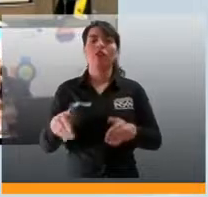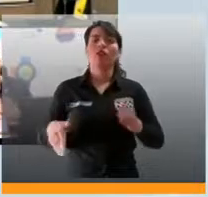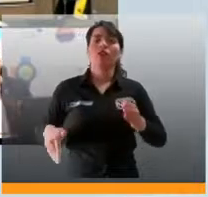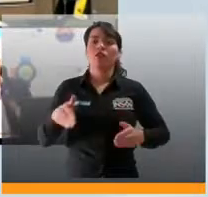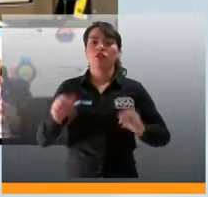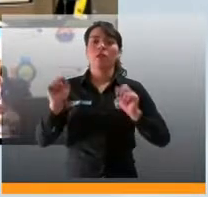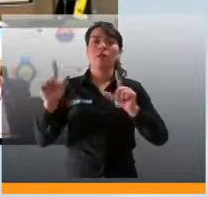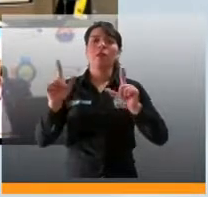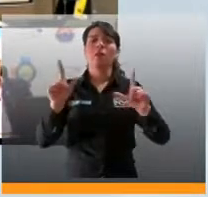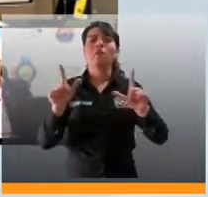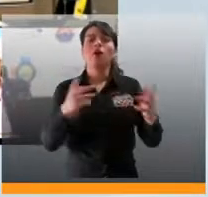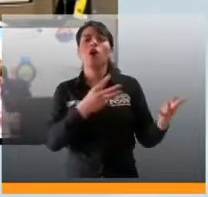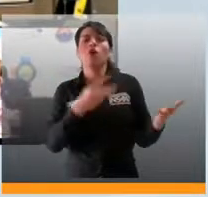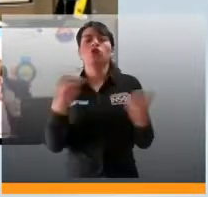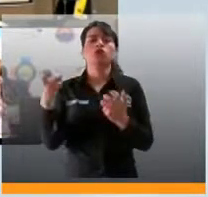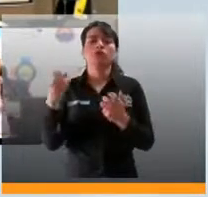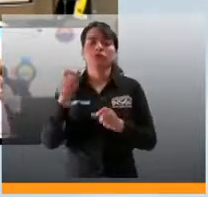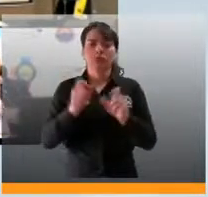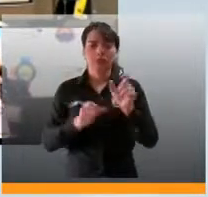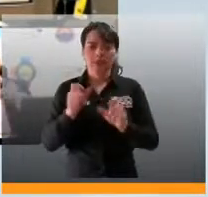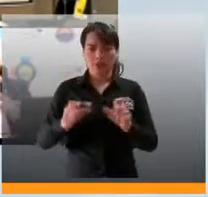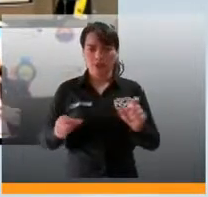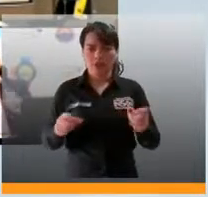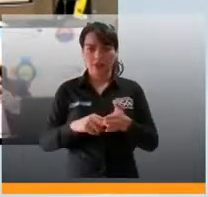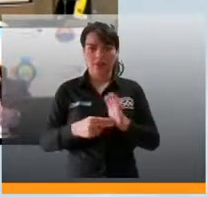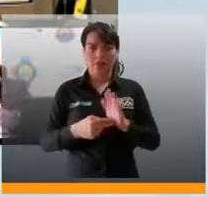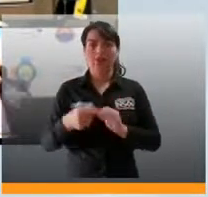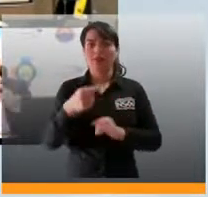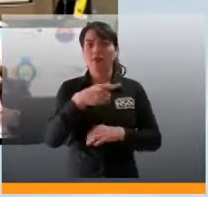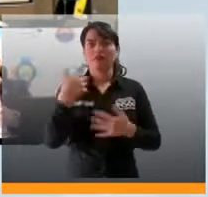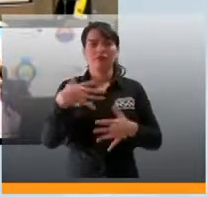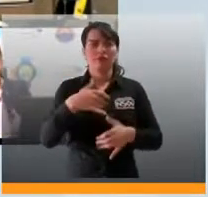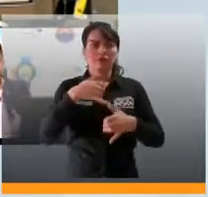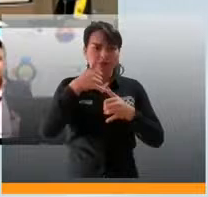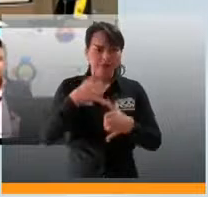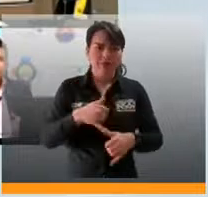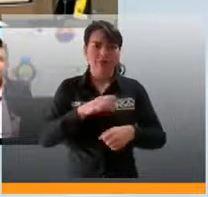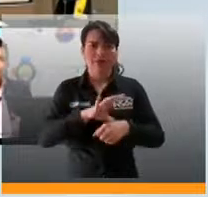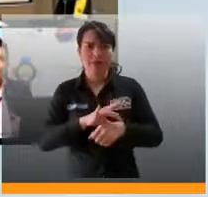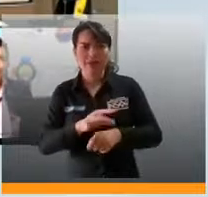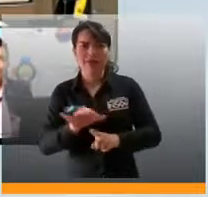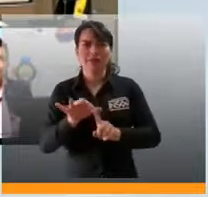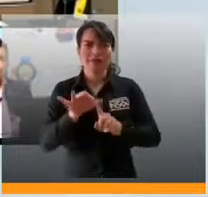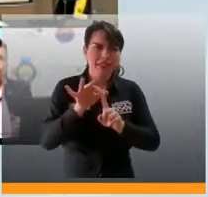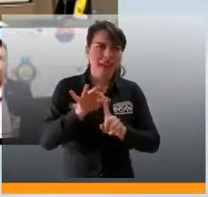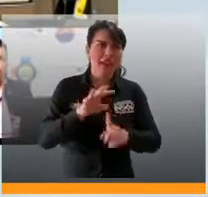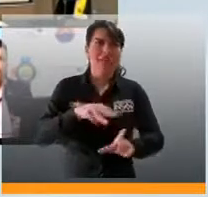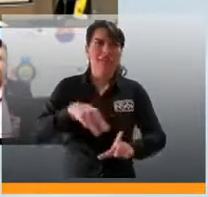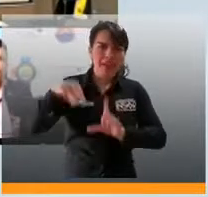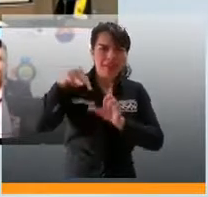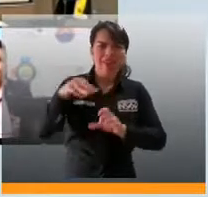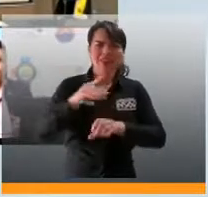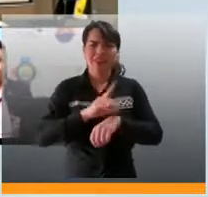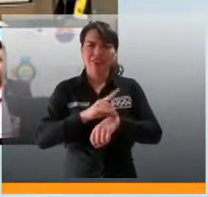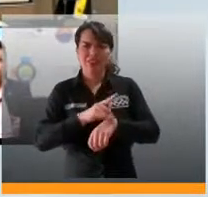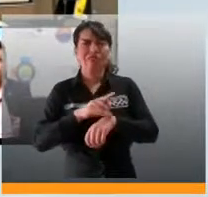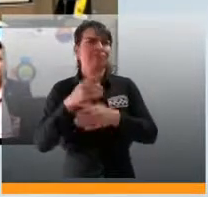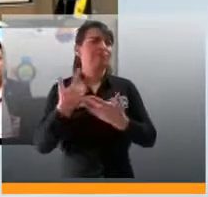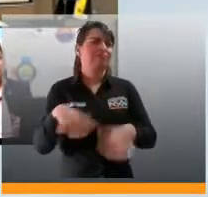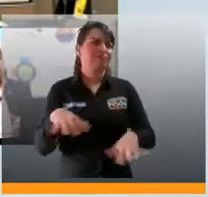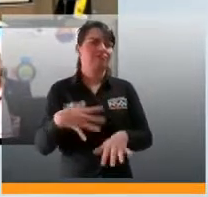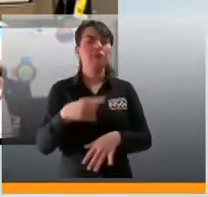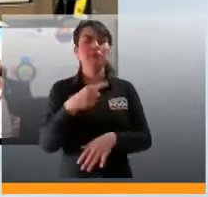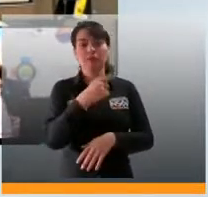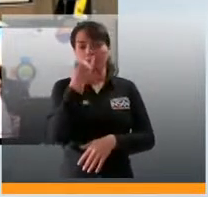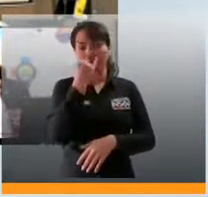es el robot humanoide con más títulos, es ingeniero, médico, abogado, especialista, magíster, doctor. Y es muy curioso porque los estudiantes y sus